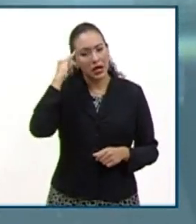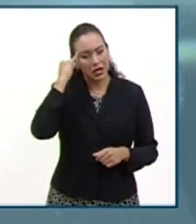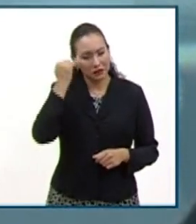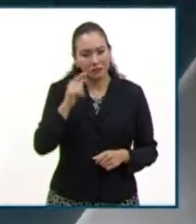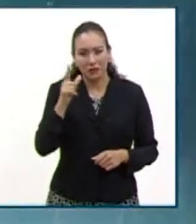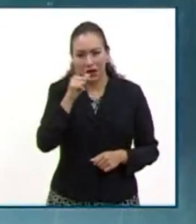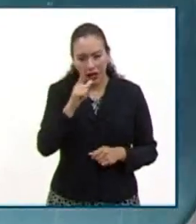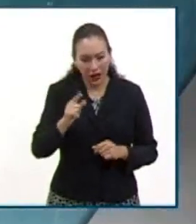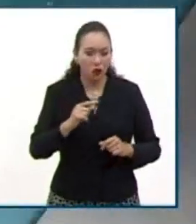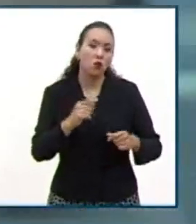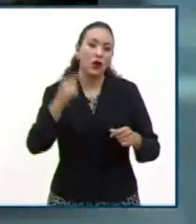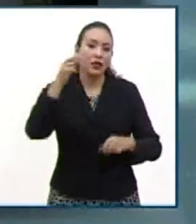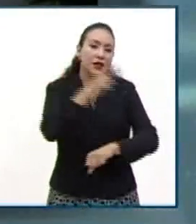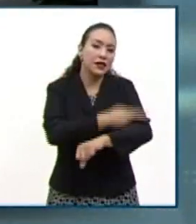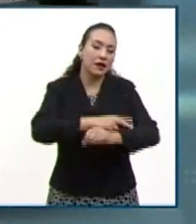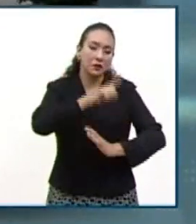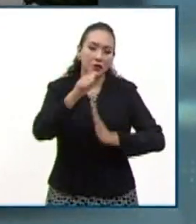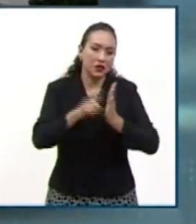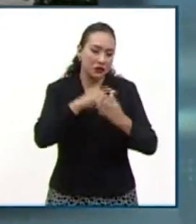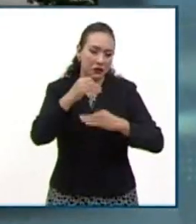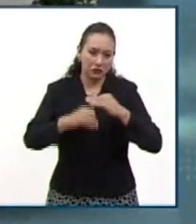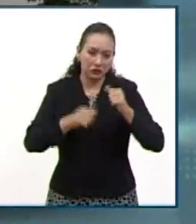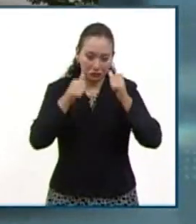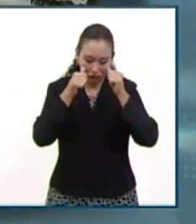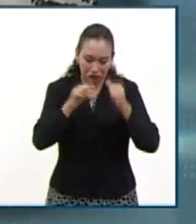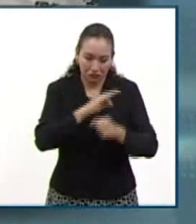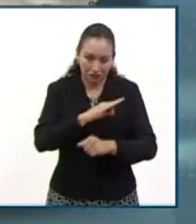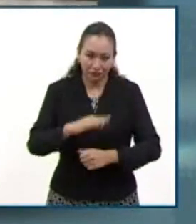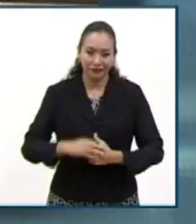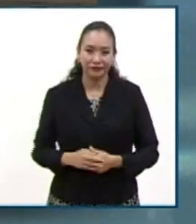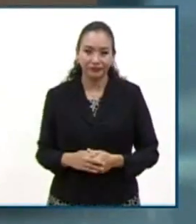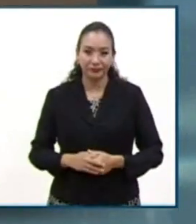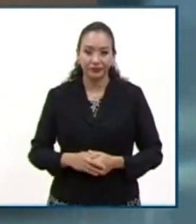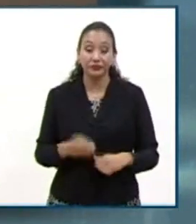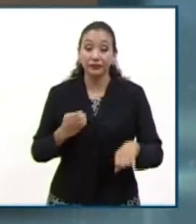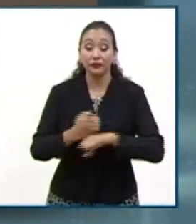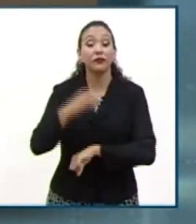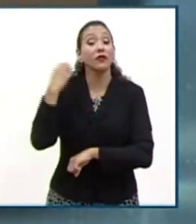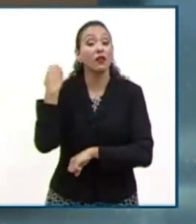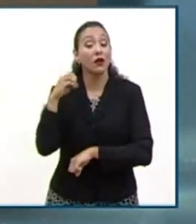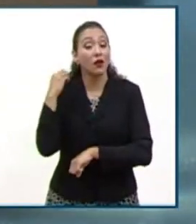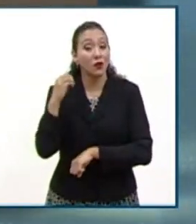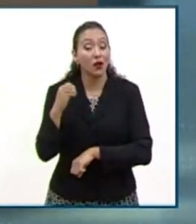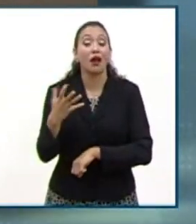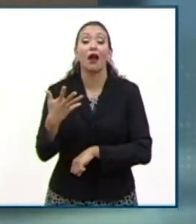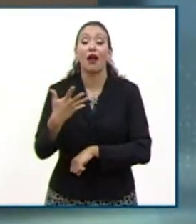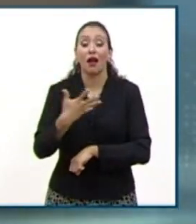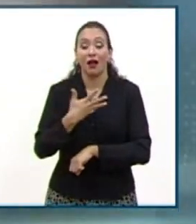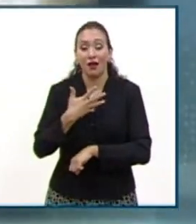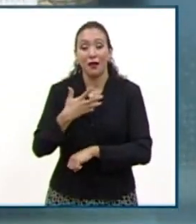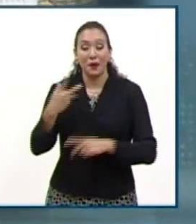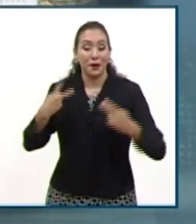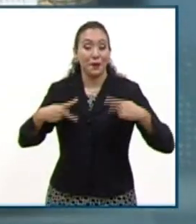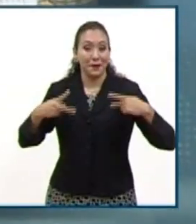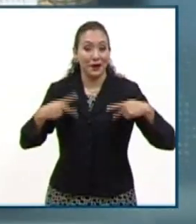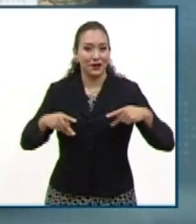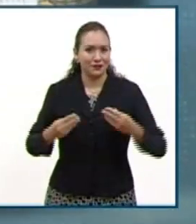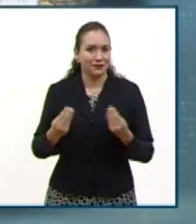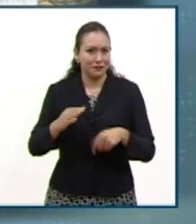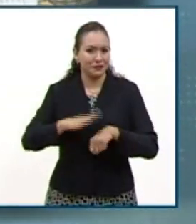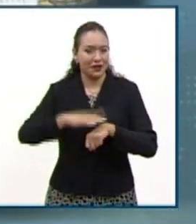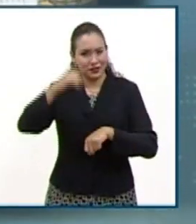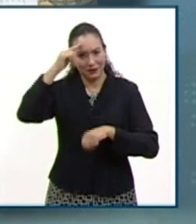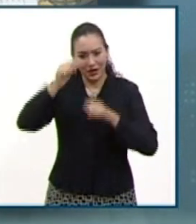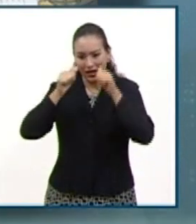y penal. El Poder Judicial de Oaxaca se comprometió a contar con más personal en el Juzgado Familiar de